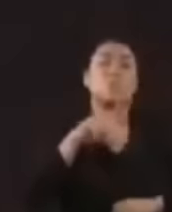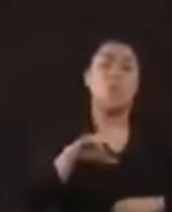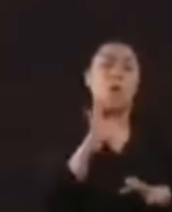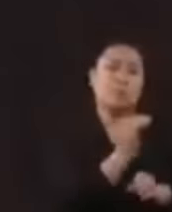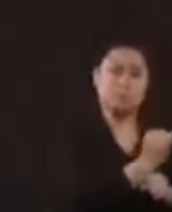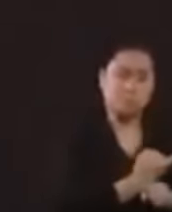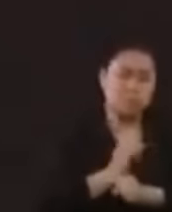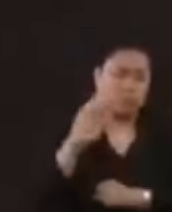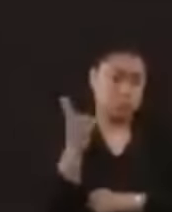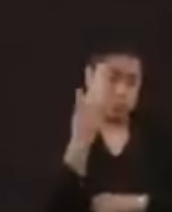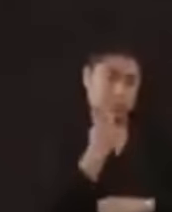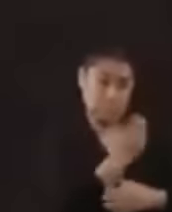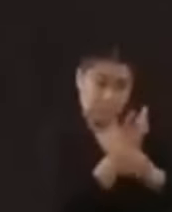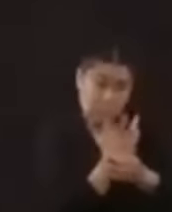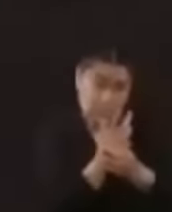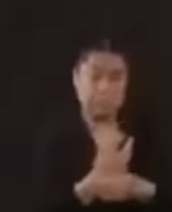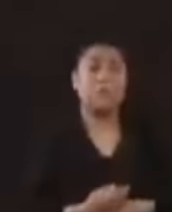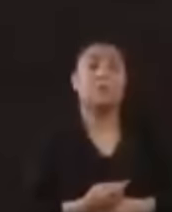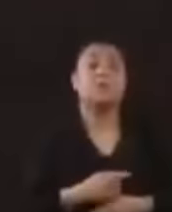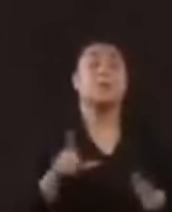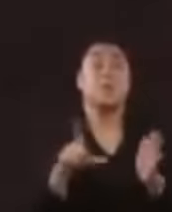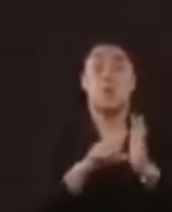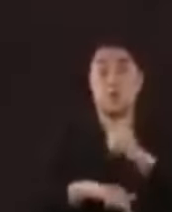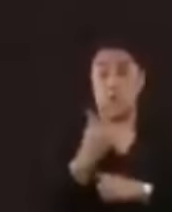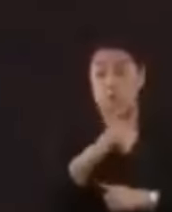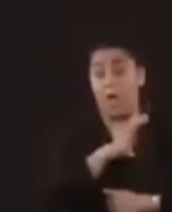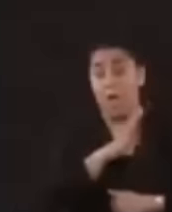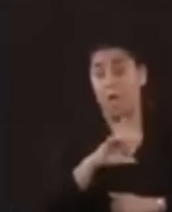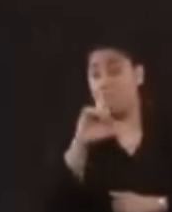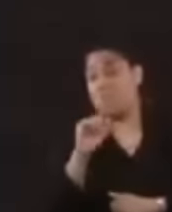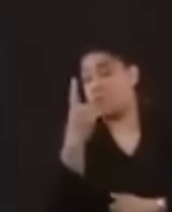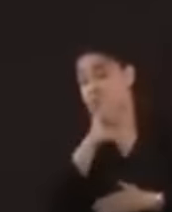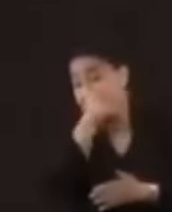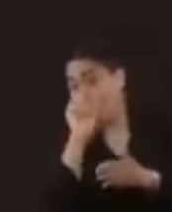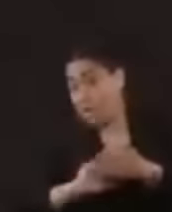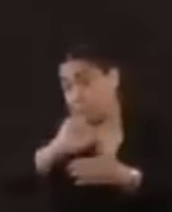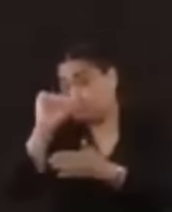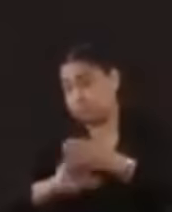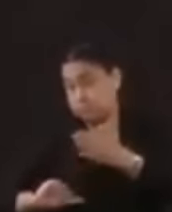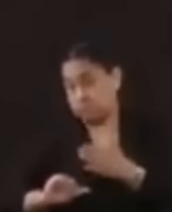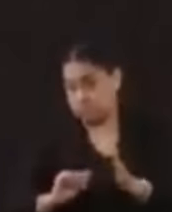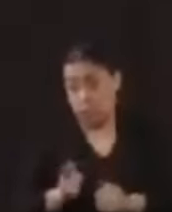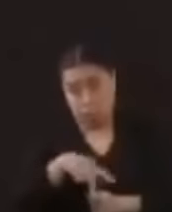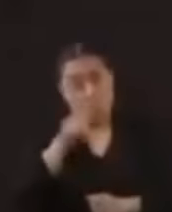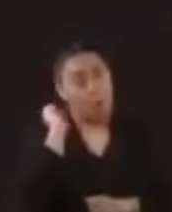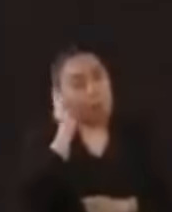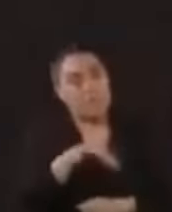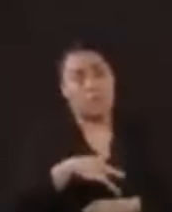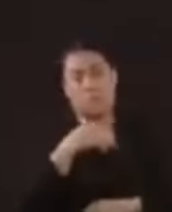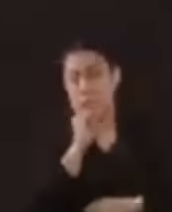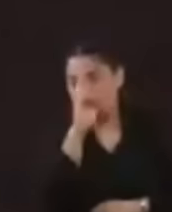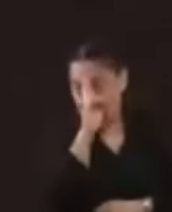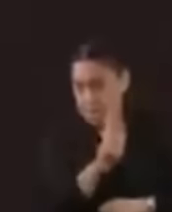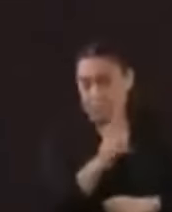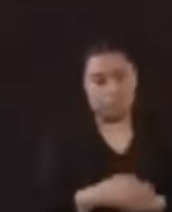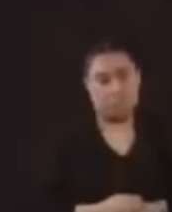12 tiene 21 grietas, la Universidad Autónoma de Nuevo León. Ojalá y les alcance la dignidad